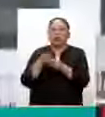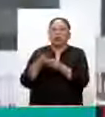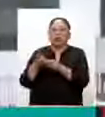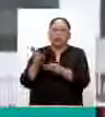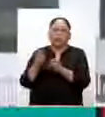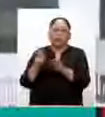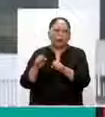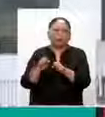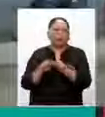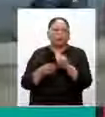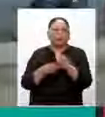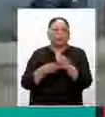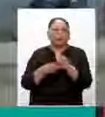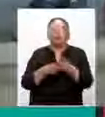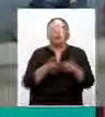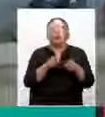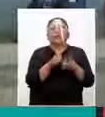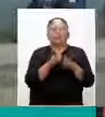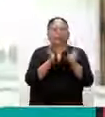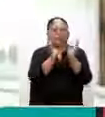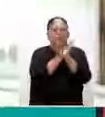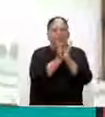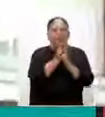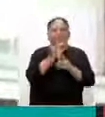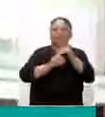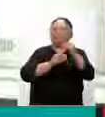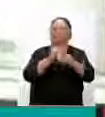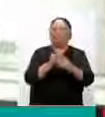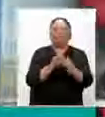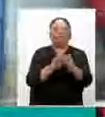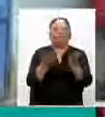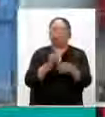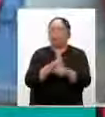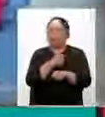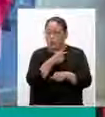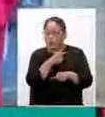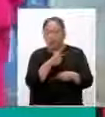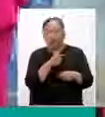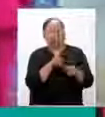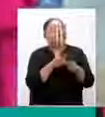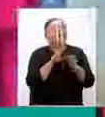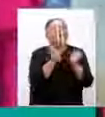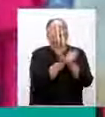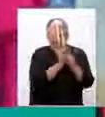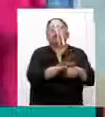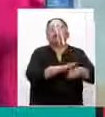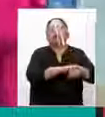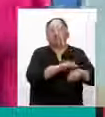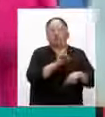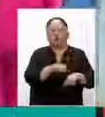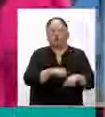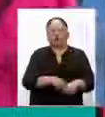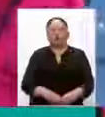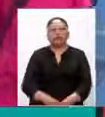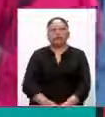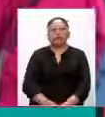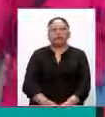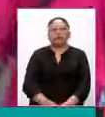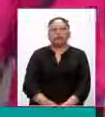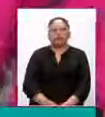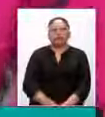y legal que regula la Defensoría del Pueblo. Necesitamos que usted identifique el centro de salud, si se